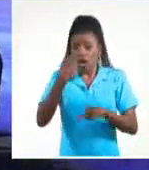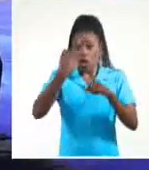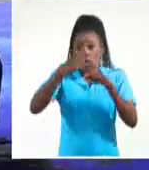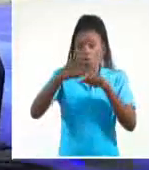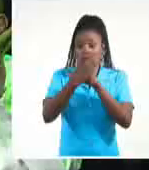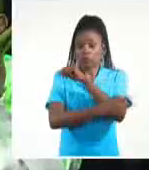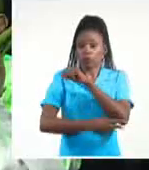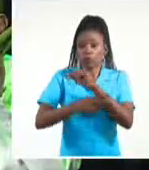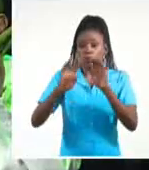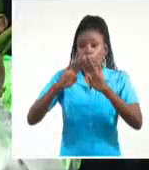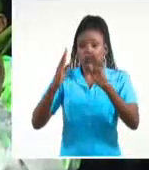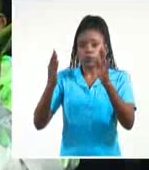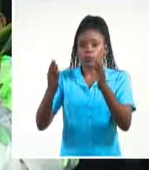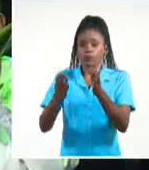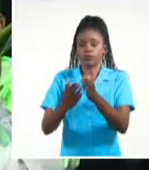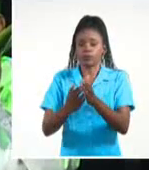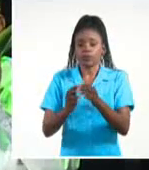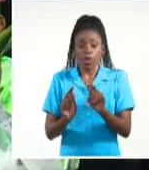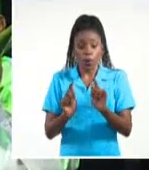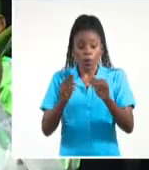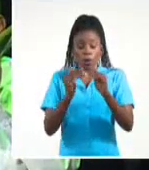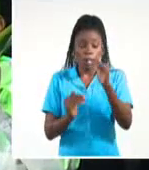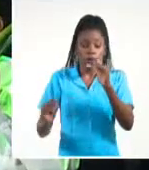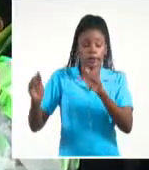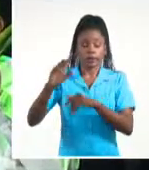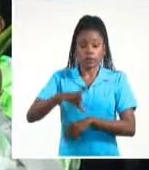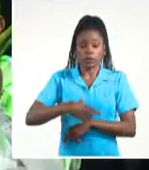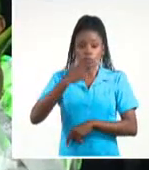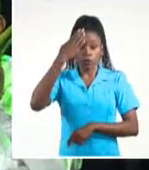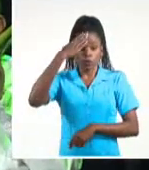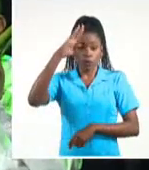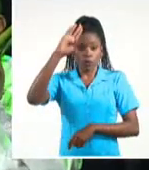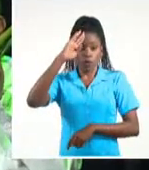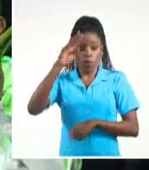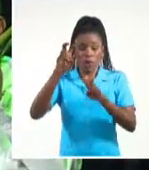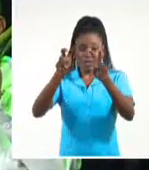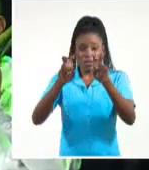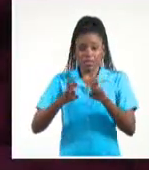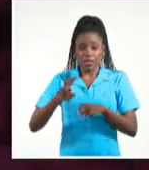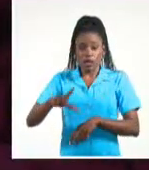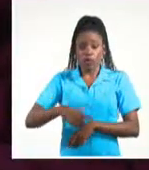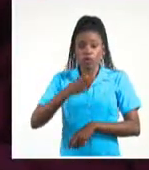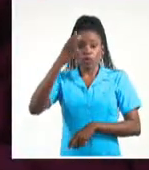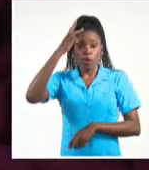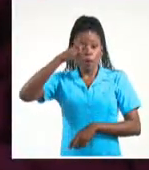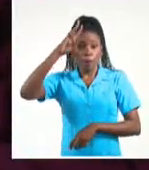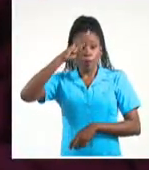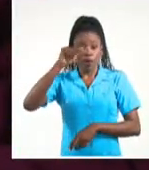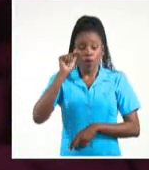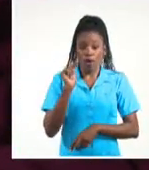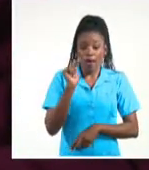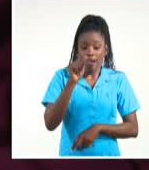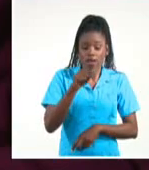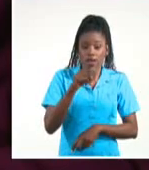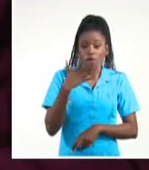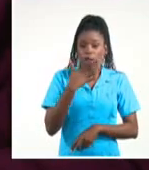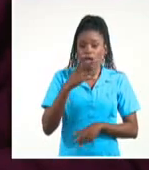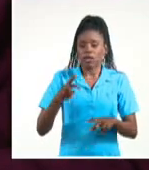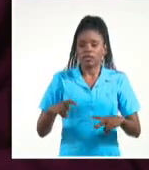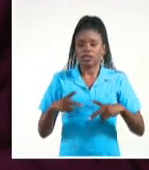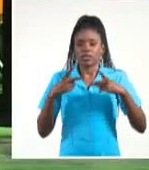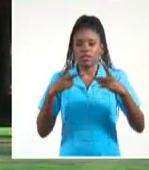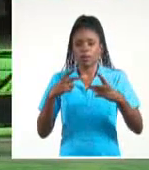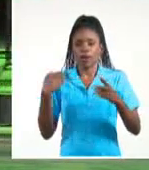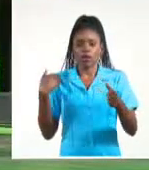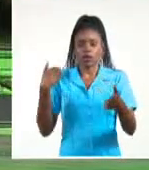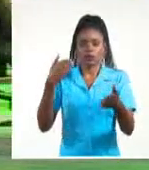regiones del mundo. Por ello, el Ministerio de Cultura de Cuba y la Secretaría de Cultura de México, en alianza a favor de la salvaguarda de su